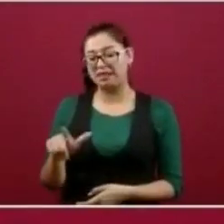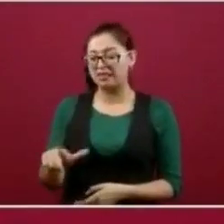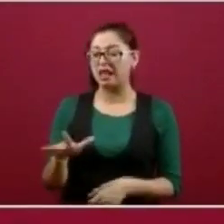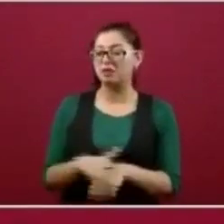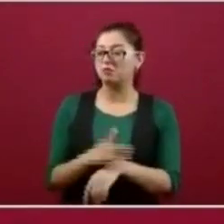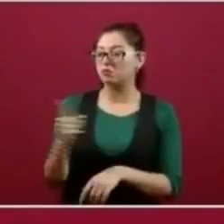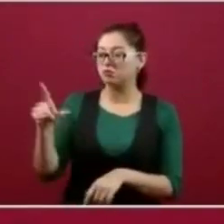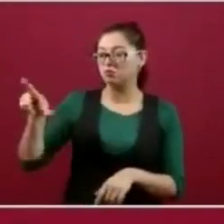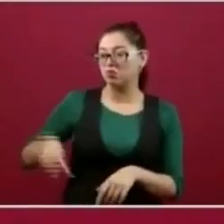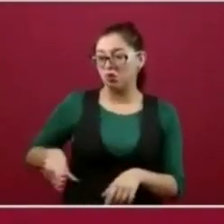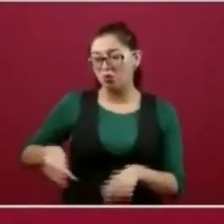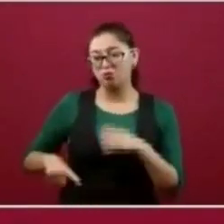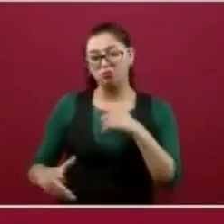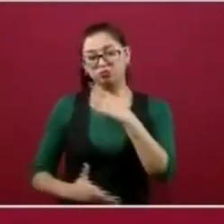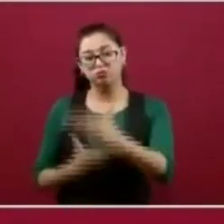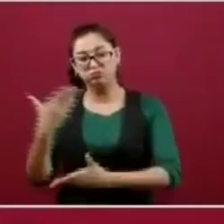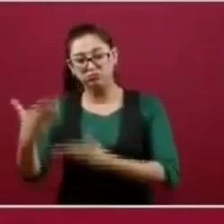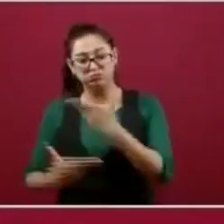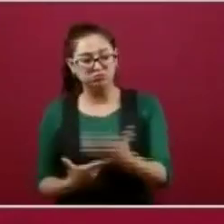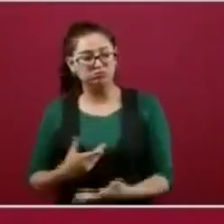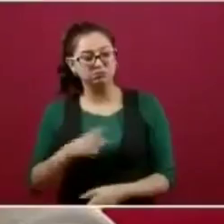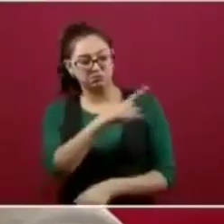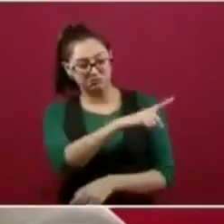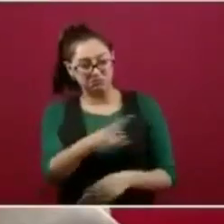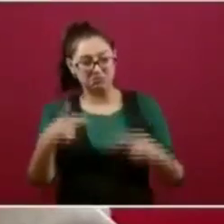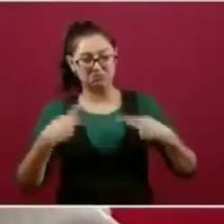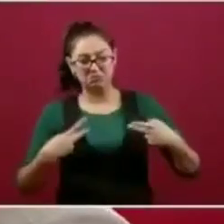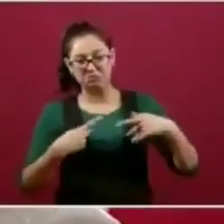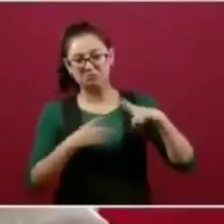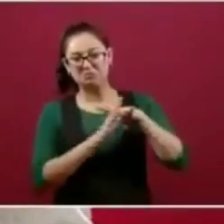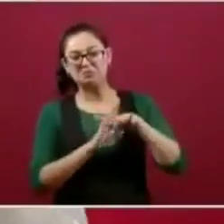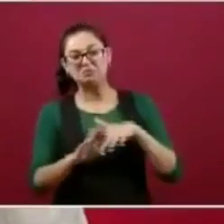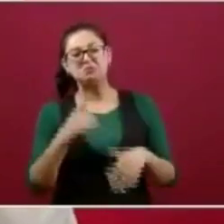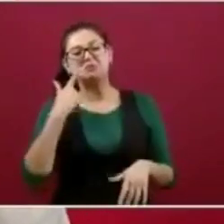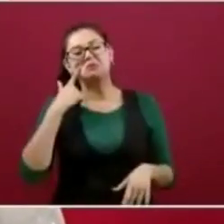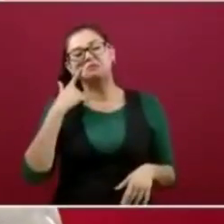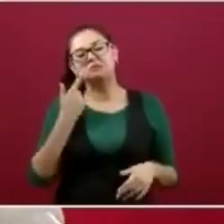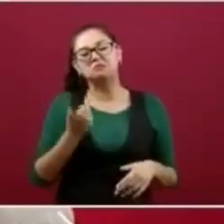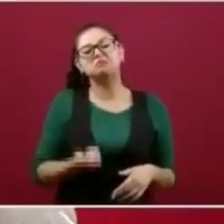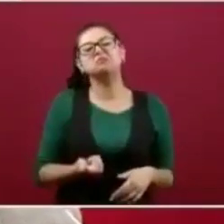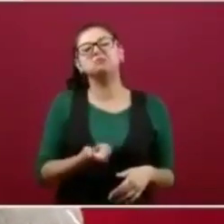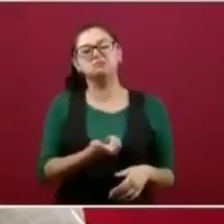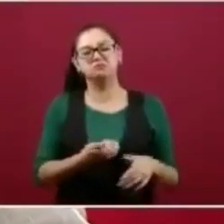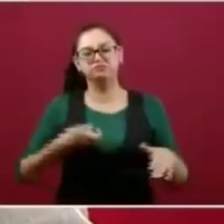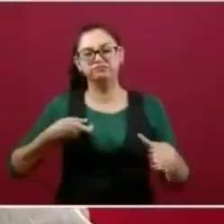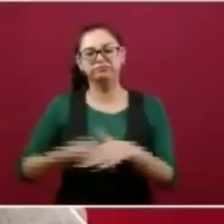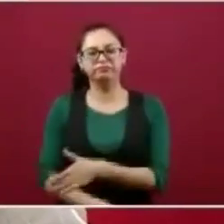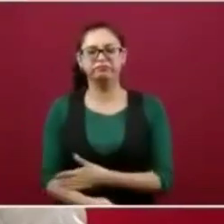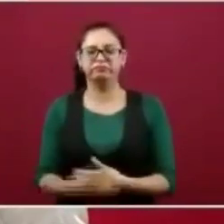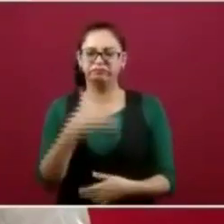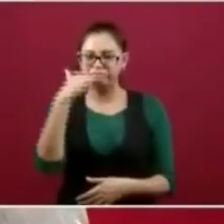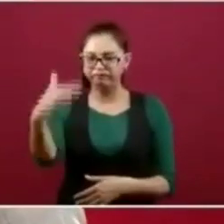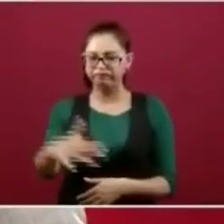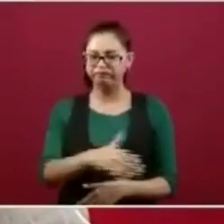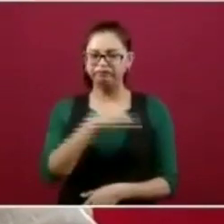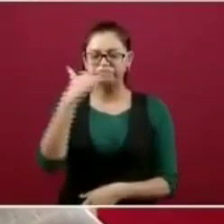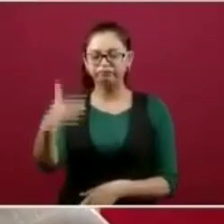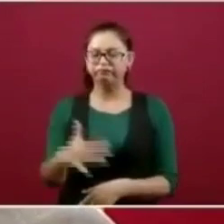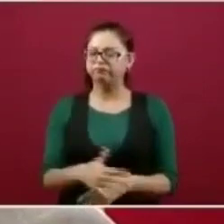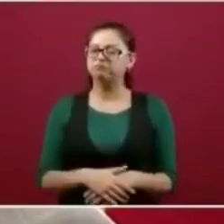que extorsionaban a las personas que intentaban ingresar a nuestro